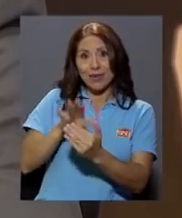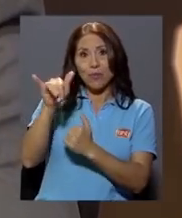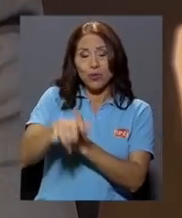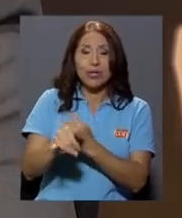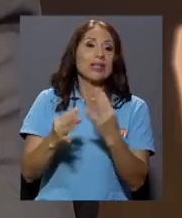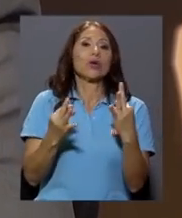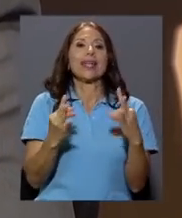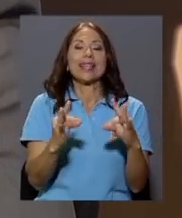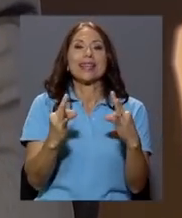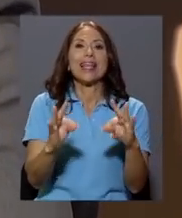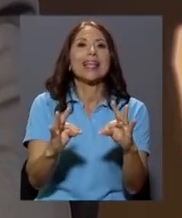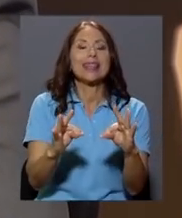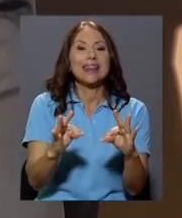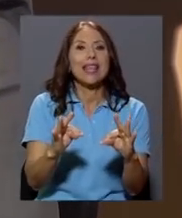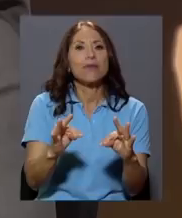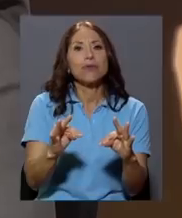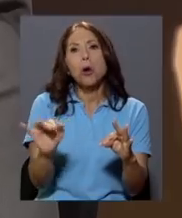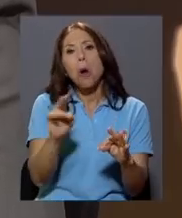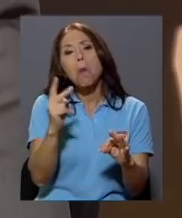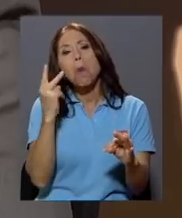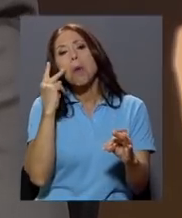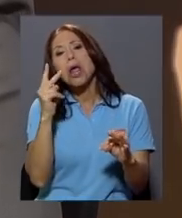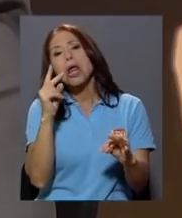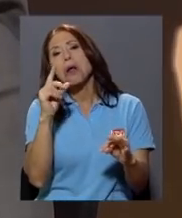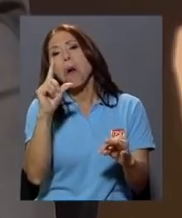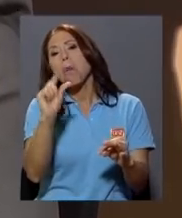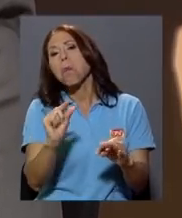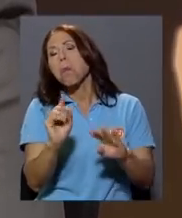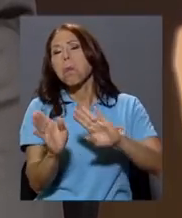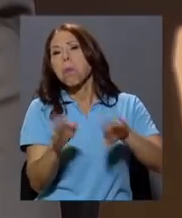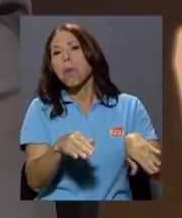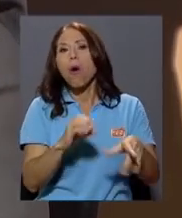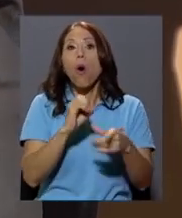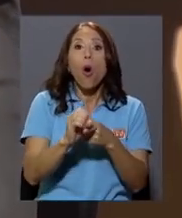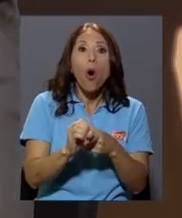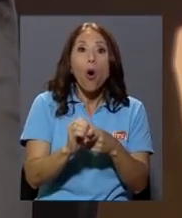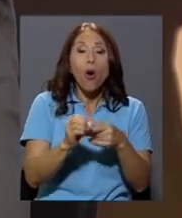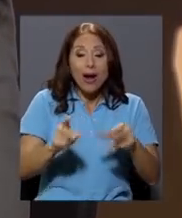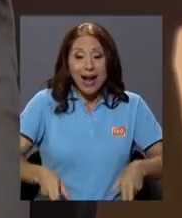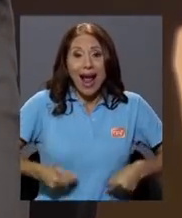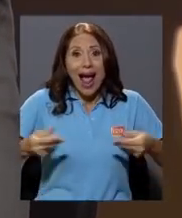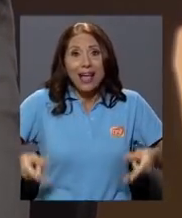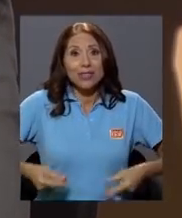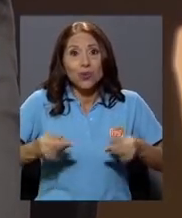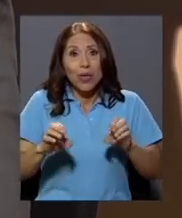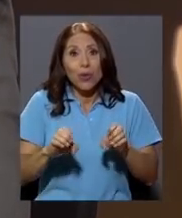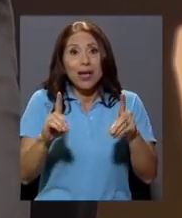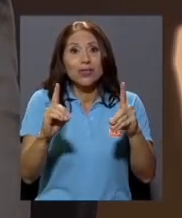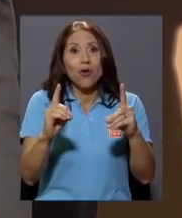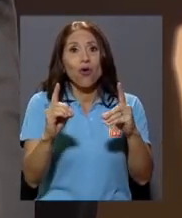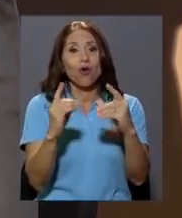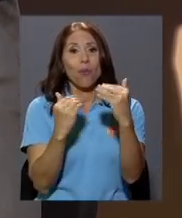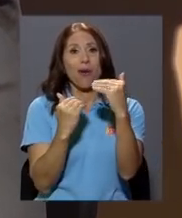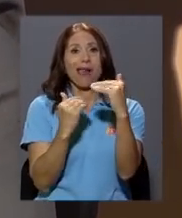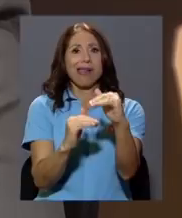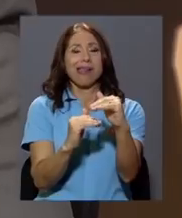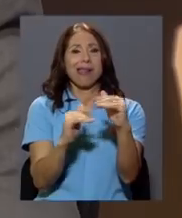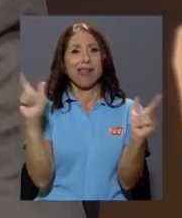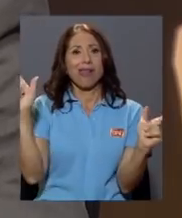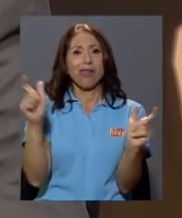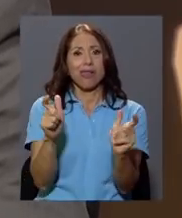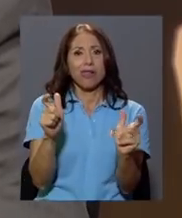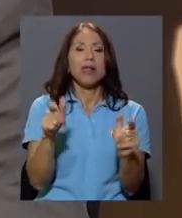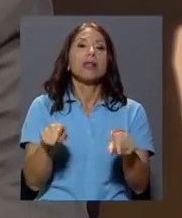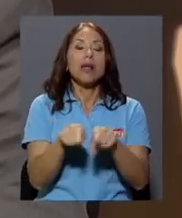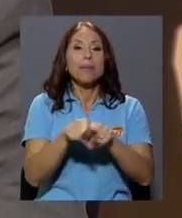se intente minimizar o se intente reducir o se intente contener el gasto uh-huh. en educación. Por otro lado,